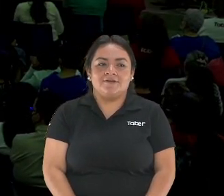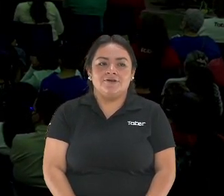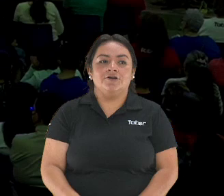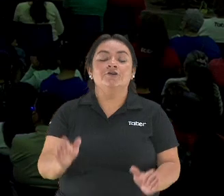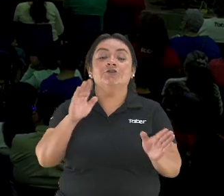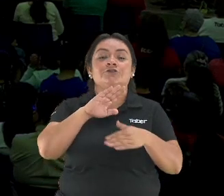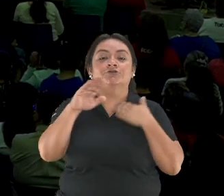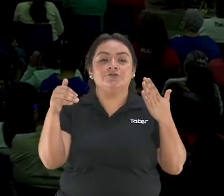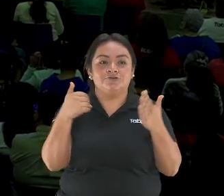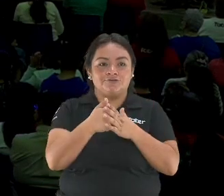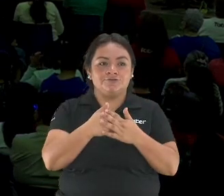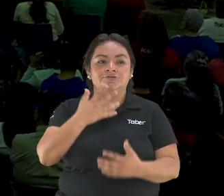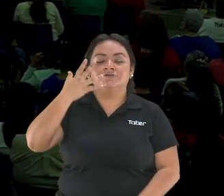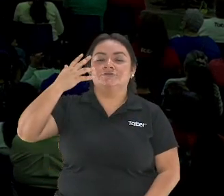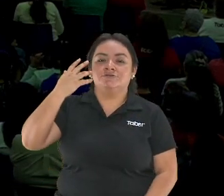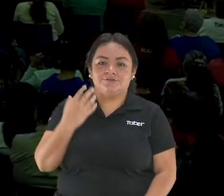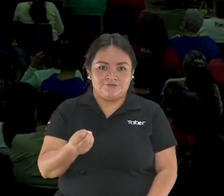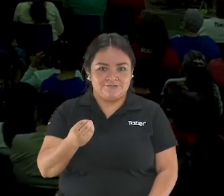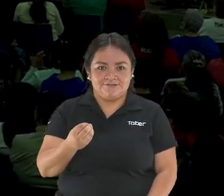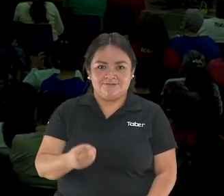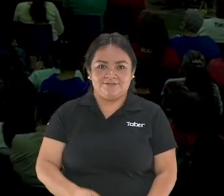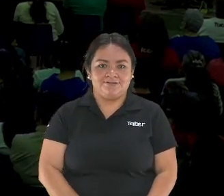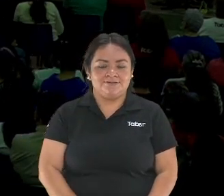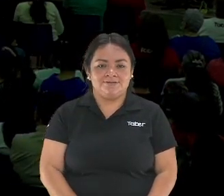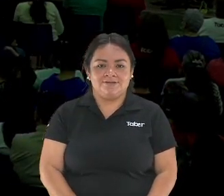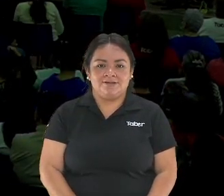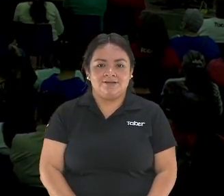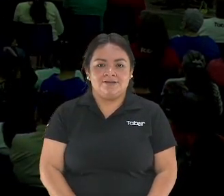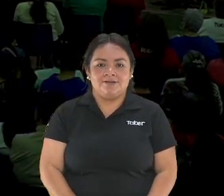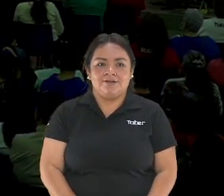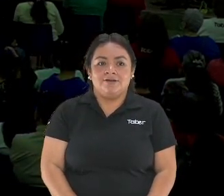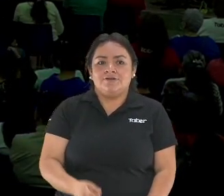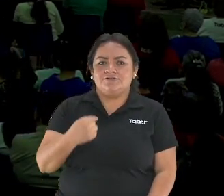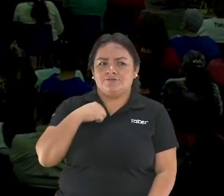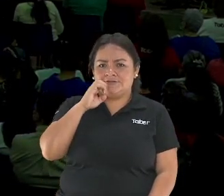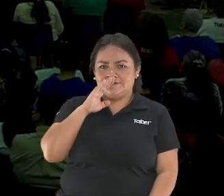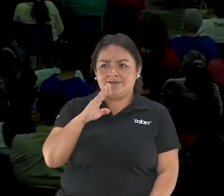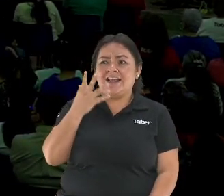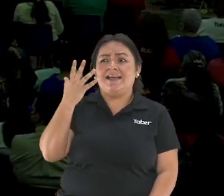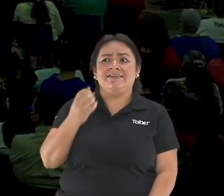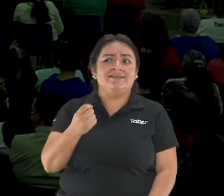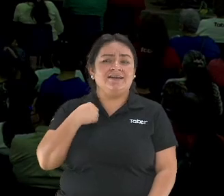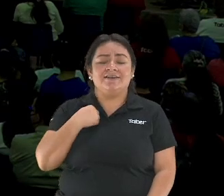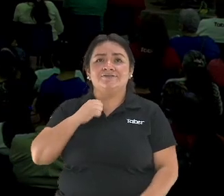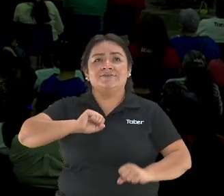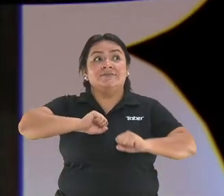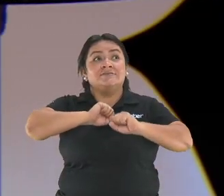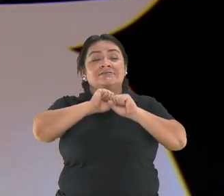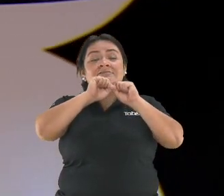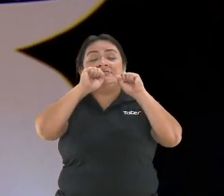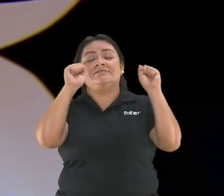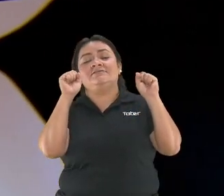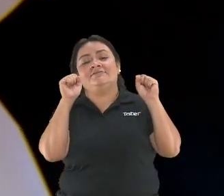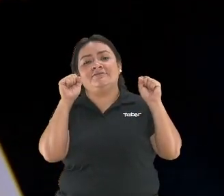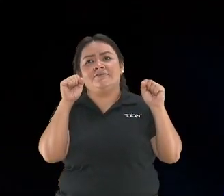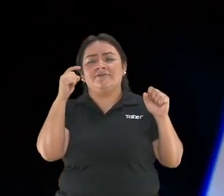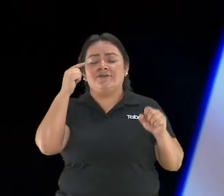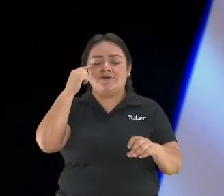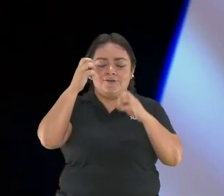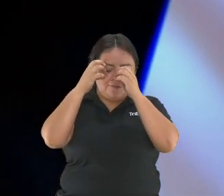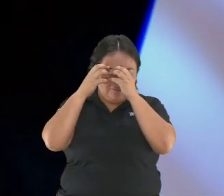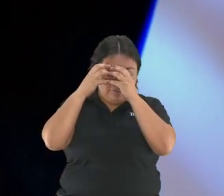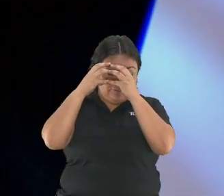todos los días y no le voy a negar hay días que yo amanezco y el ojo lo tengo